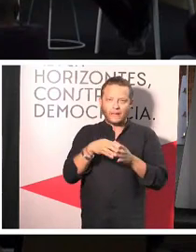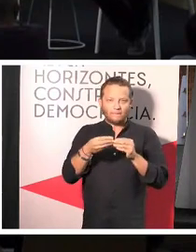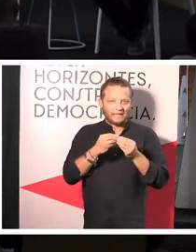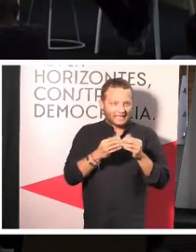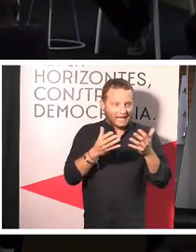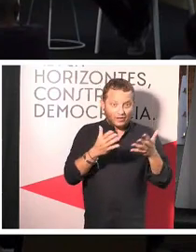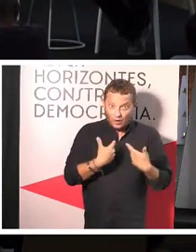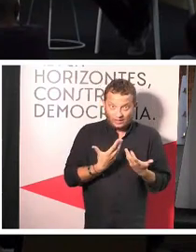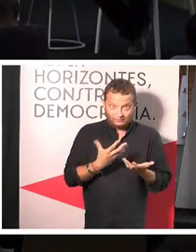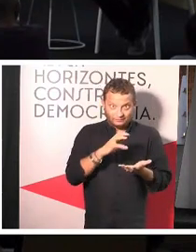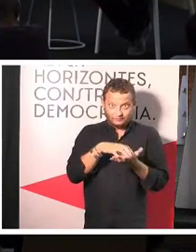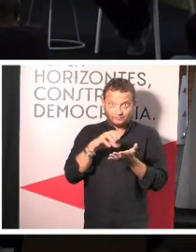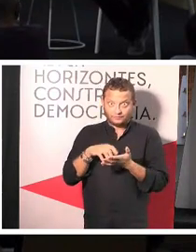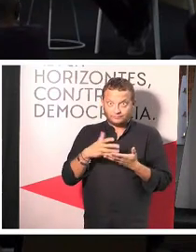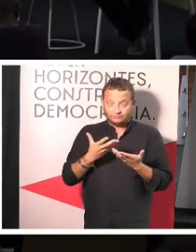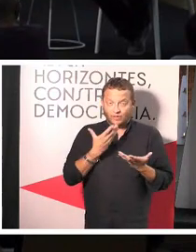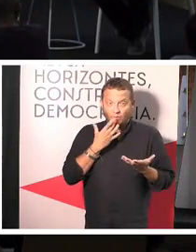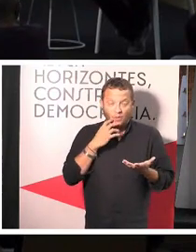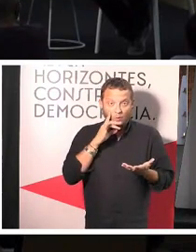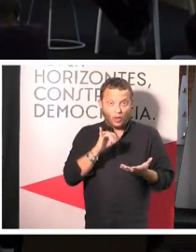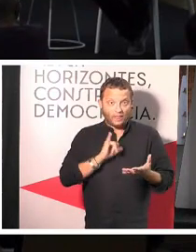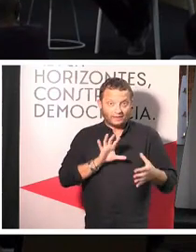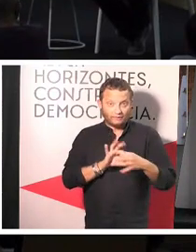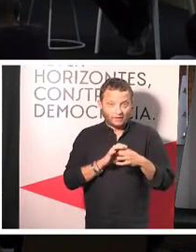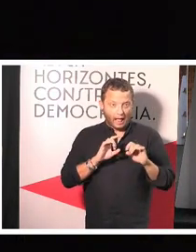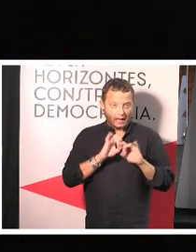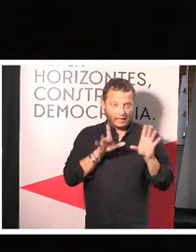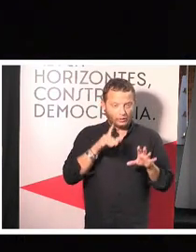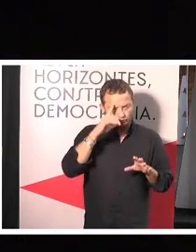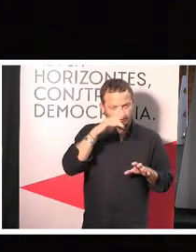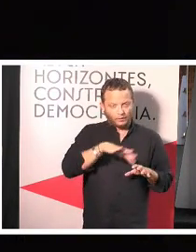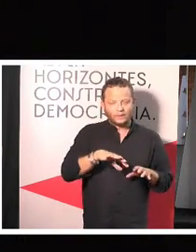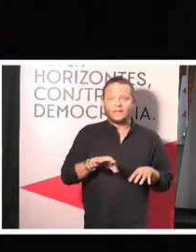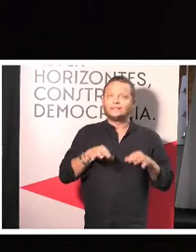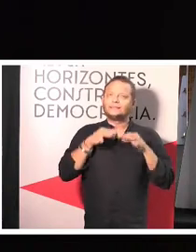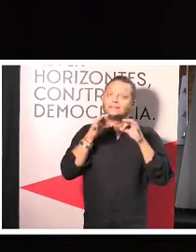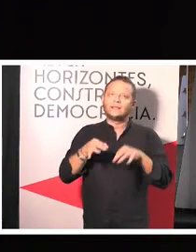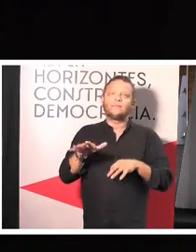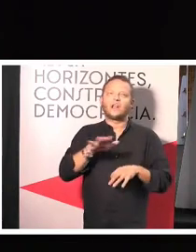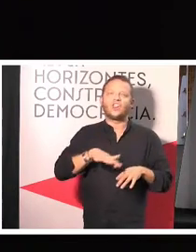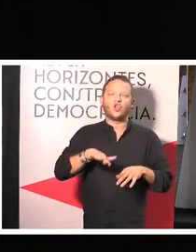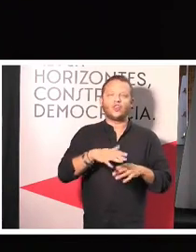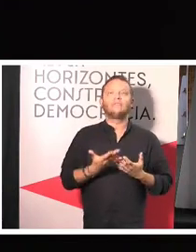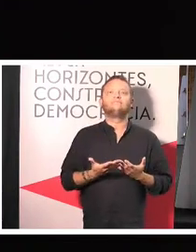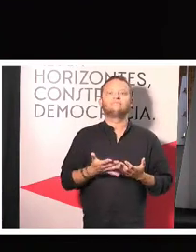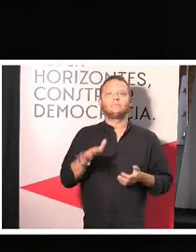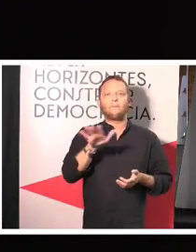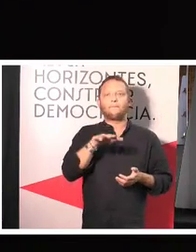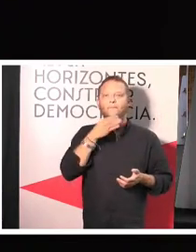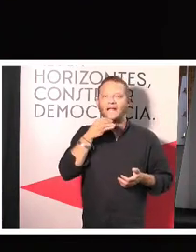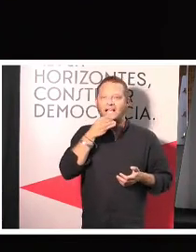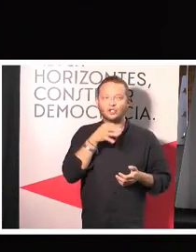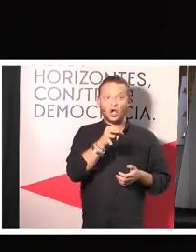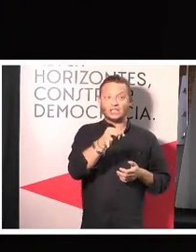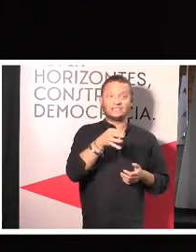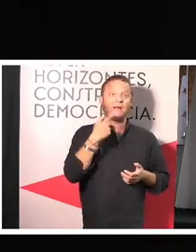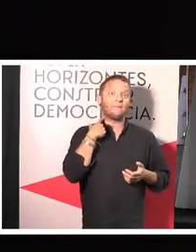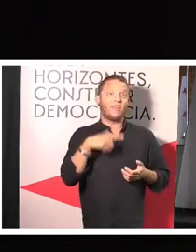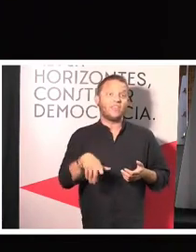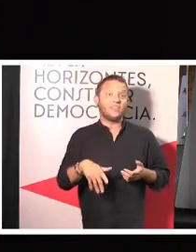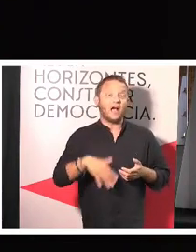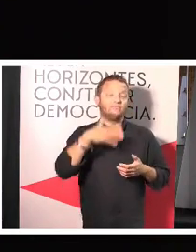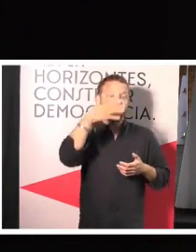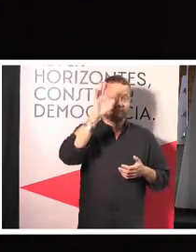materialidad, digamos, que podamos identificar de una manera clara, siempre están en alguna isla perdida por algún